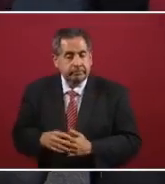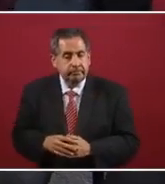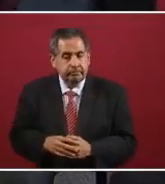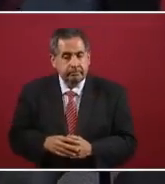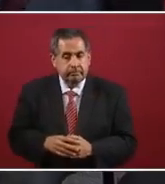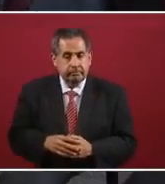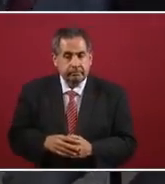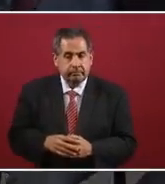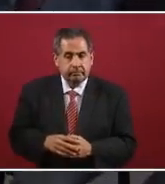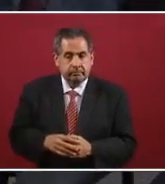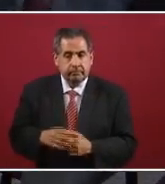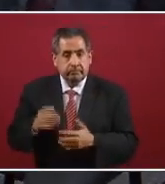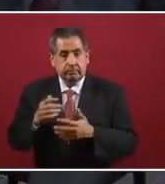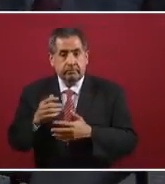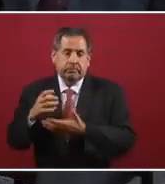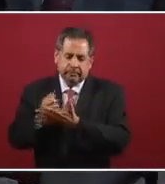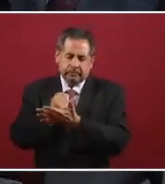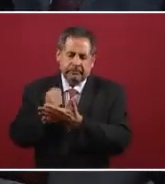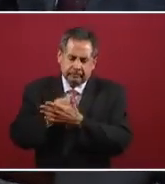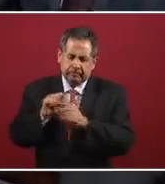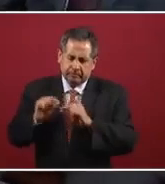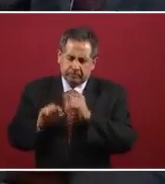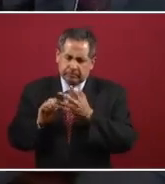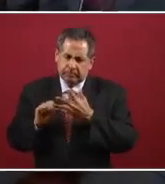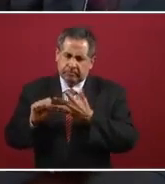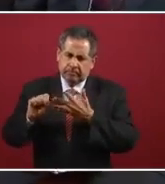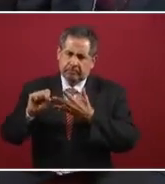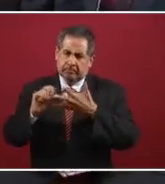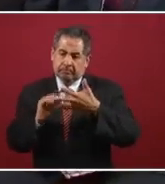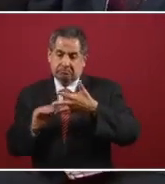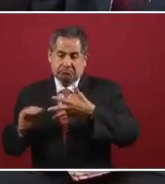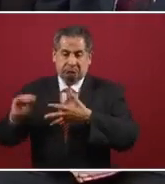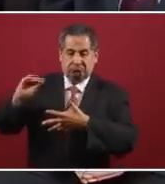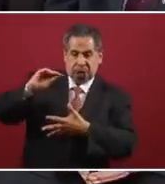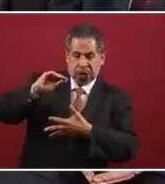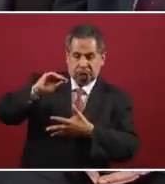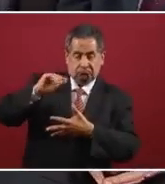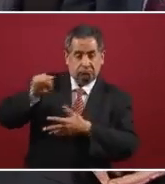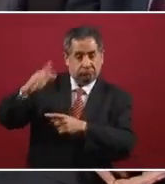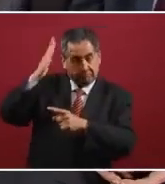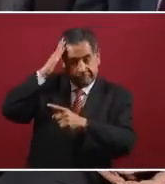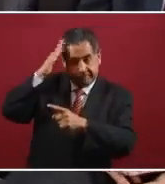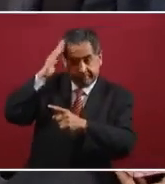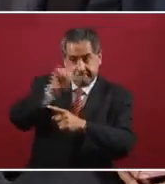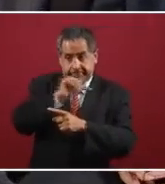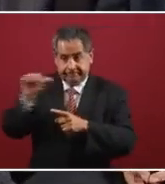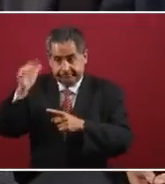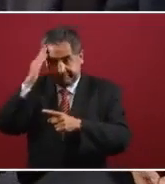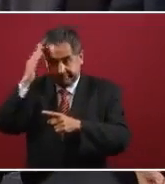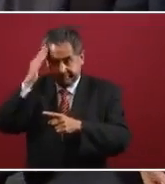que tenían establecido en el contrato.